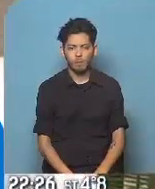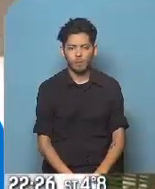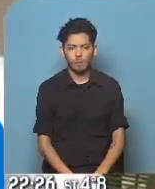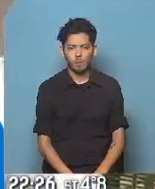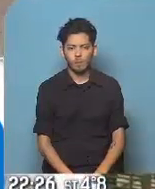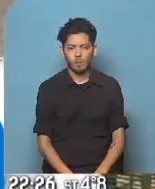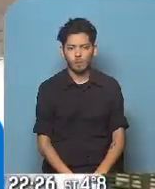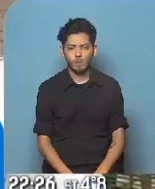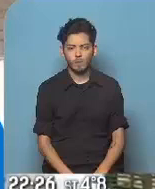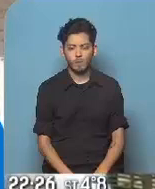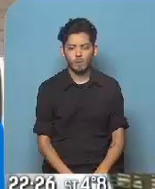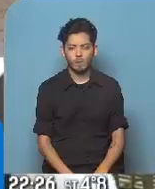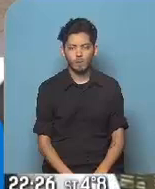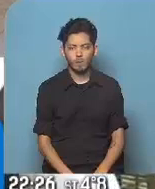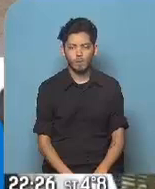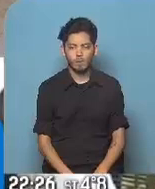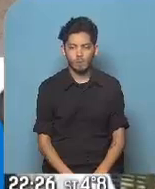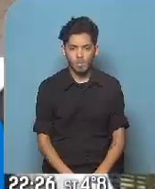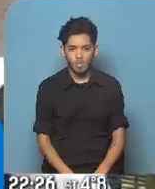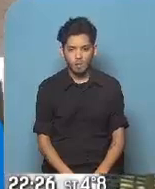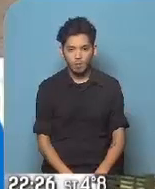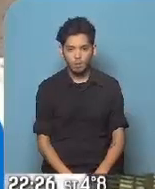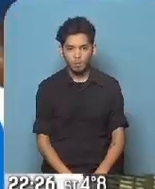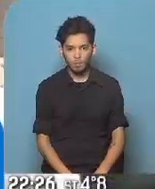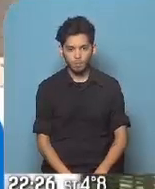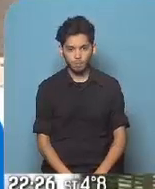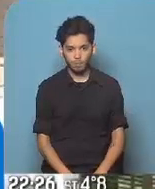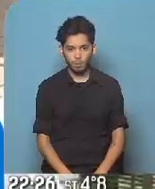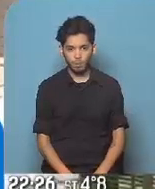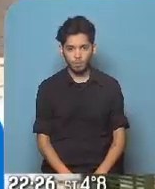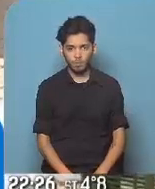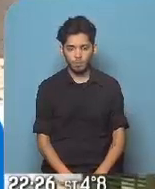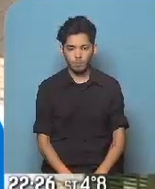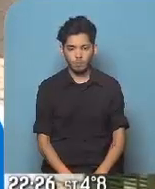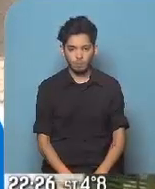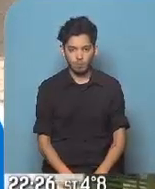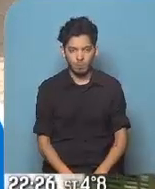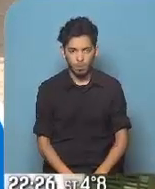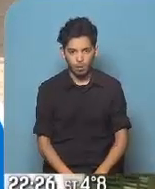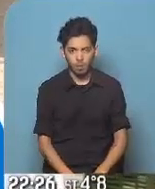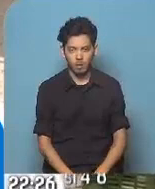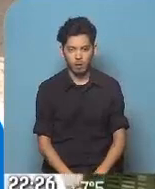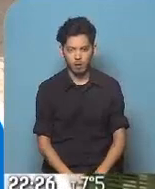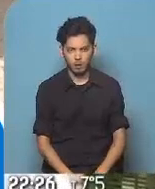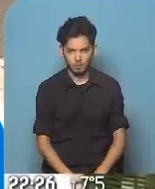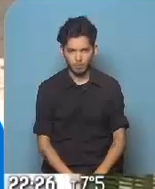Ich bitte die Deutschland, die Regierung, dass sie